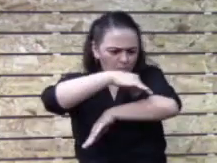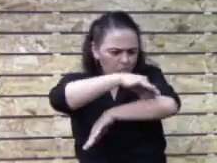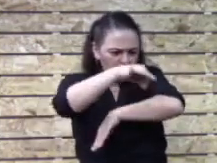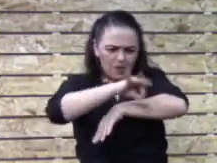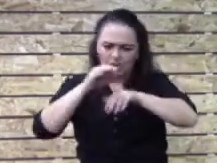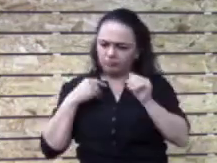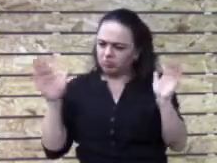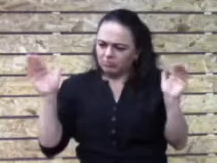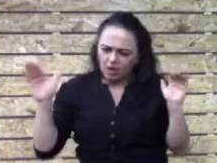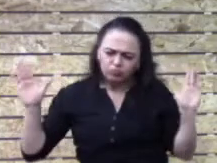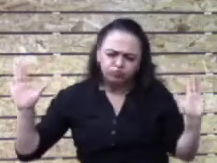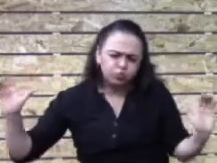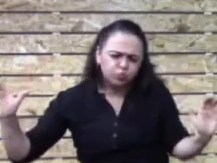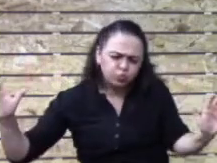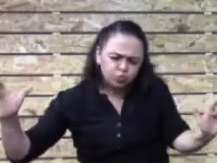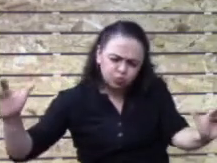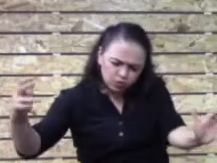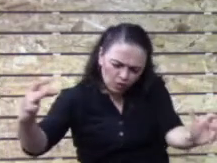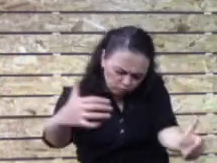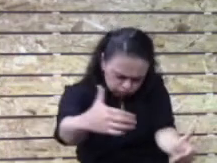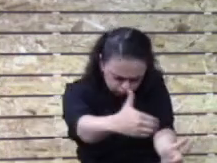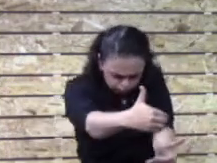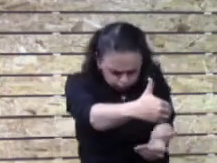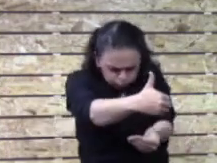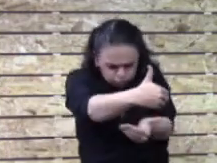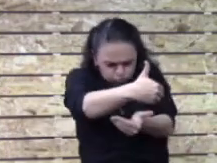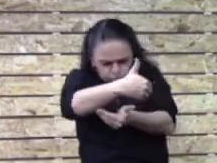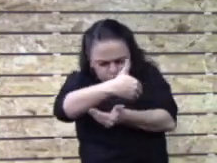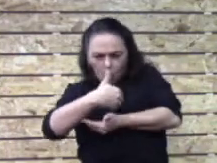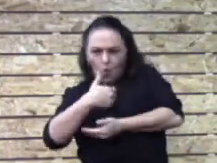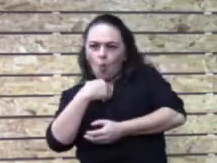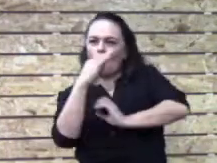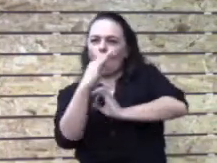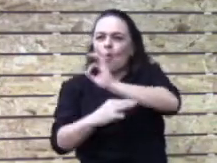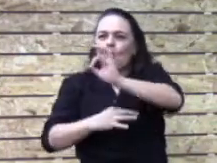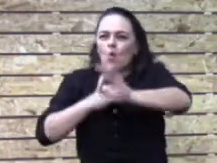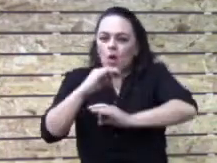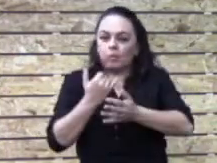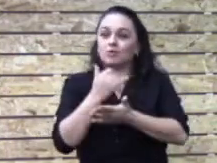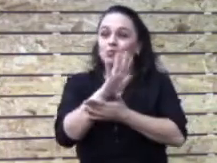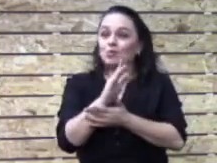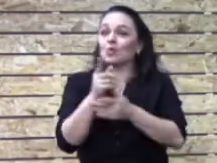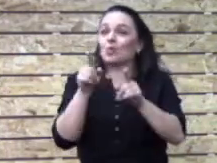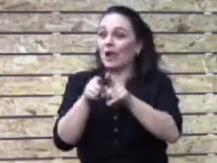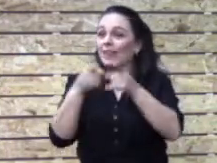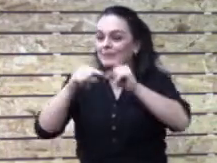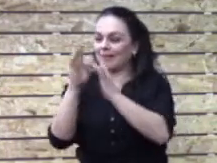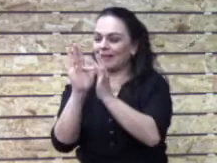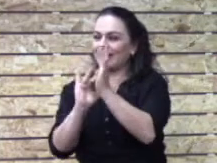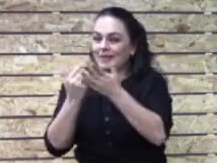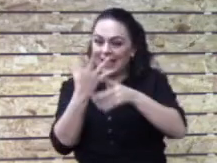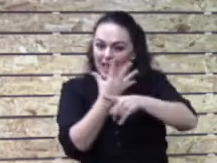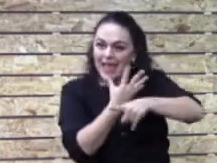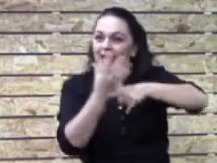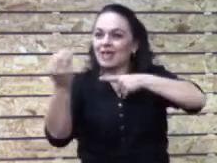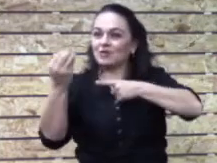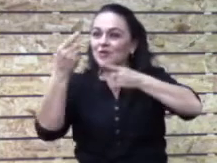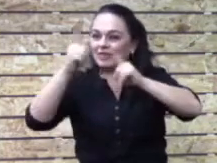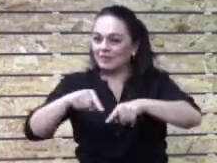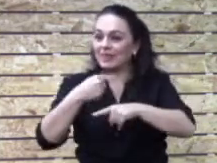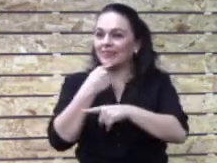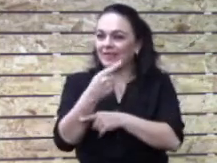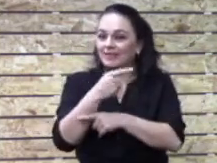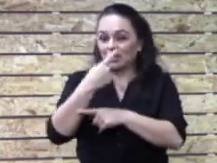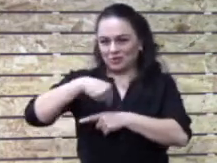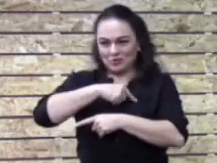de Éxodo capítulo 19, ya que estamos leyendo la Biblia en todo un año y algunos hermanos me decían, uy, usted va a ser infiel a nuestra lectura